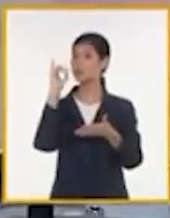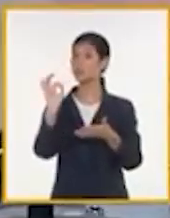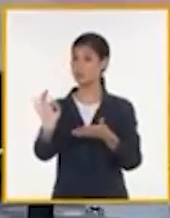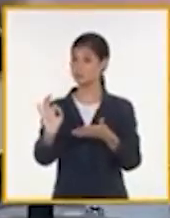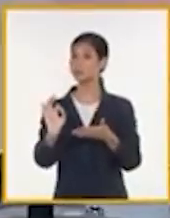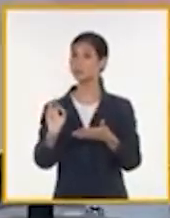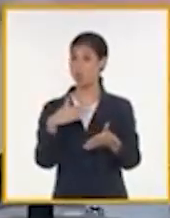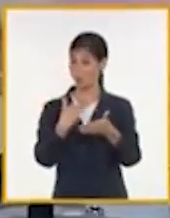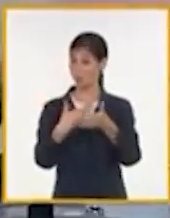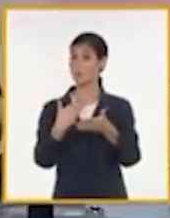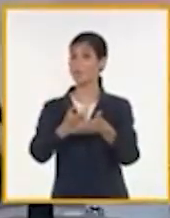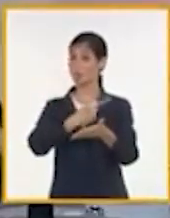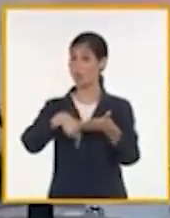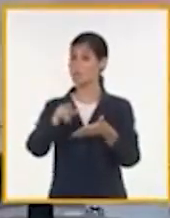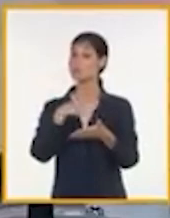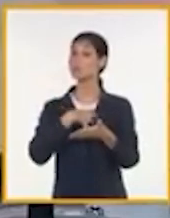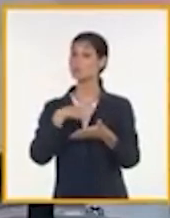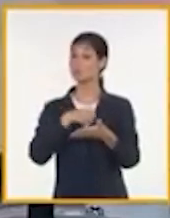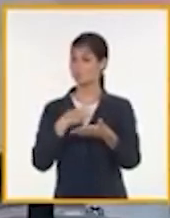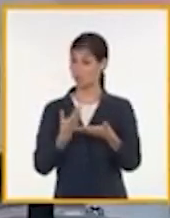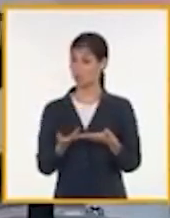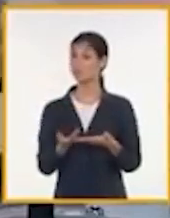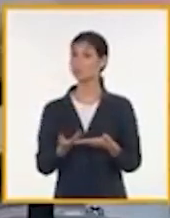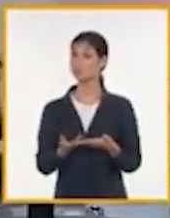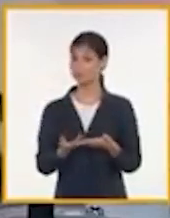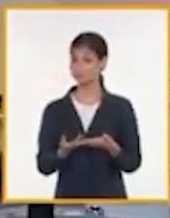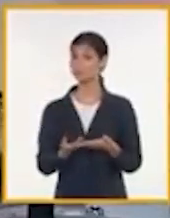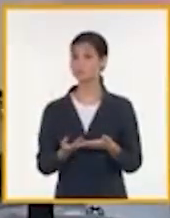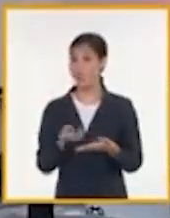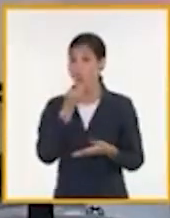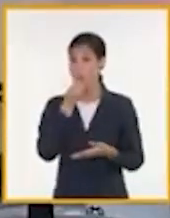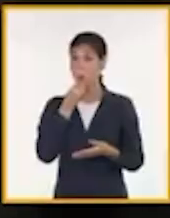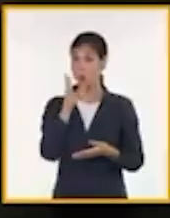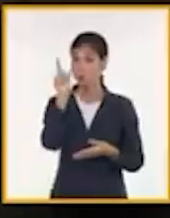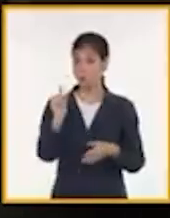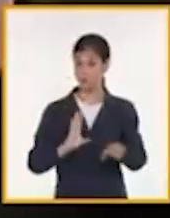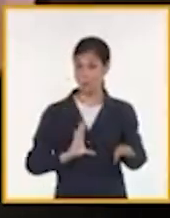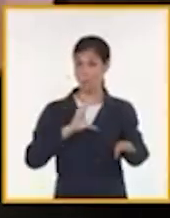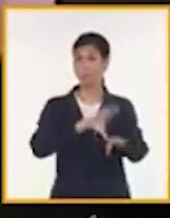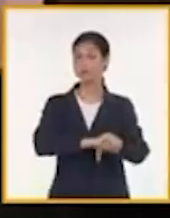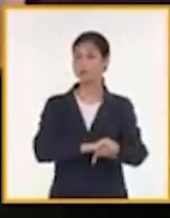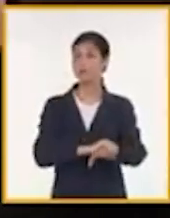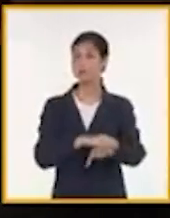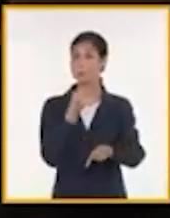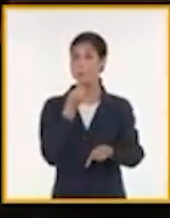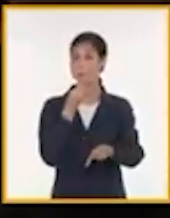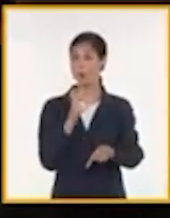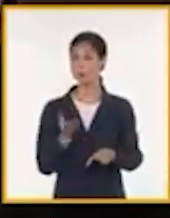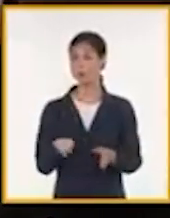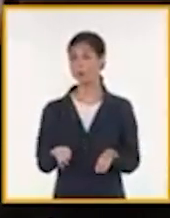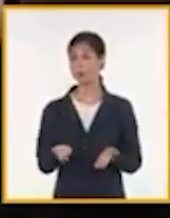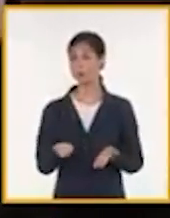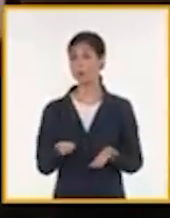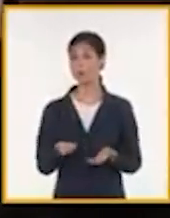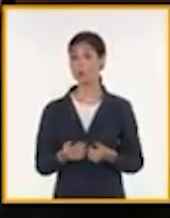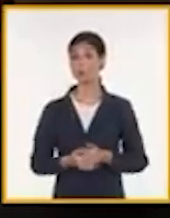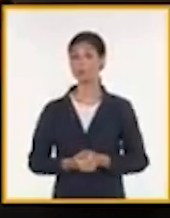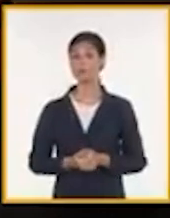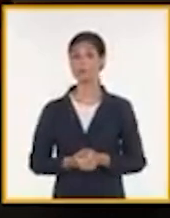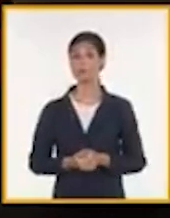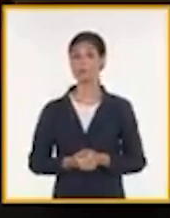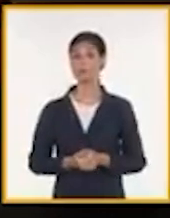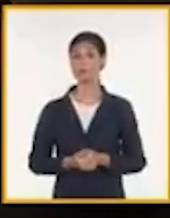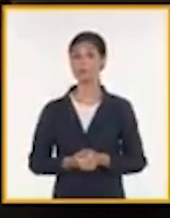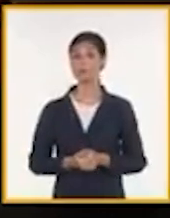que puedan Conducir a la a la detención O sea al encauzamiento y enjuiciamiento de esta persona sino que